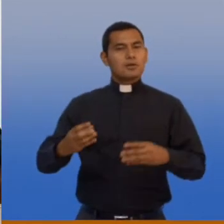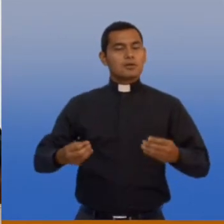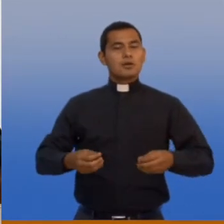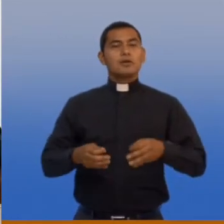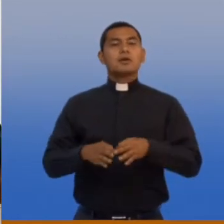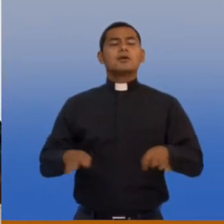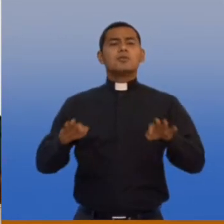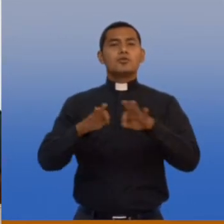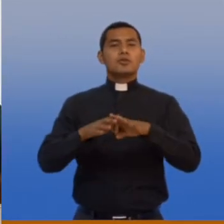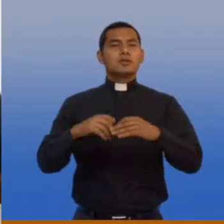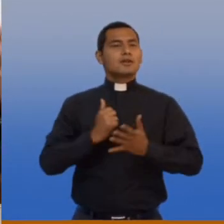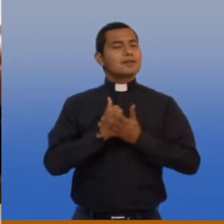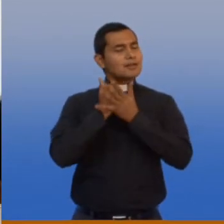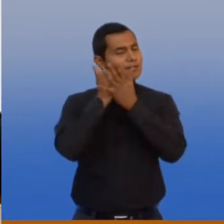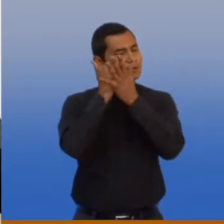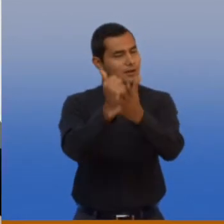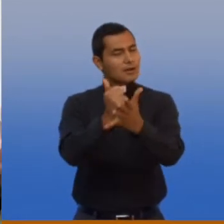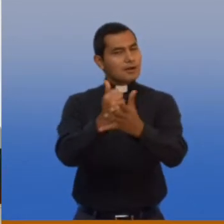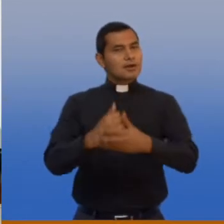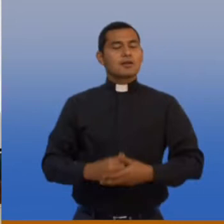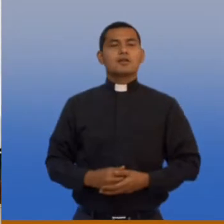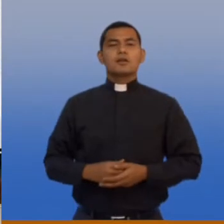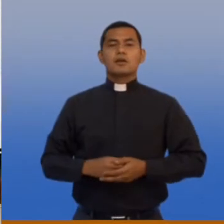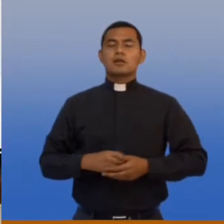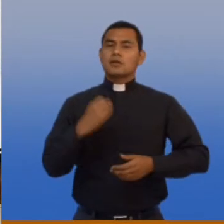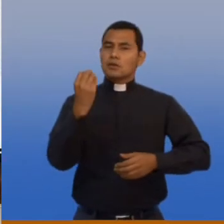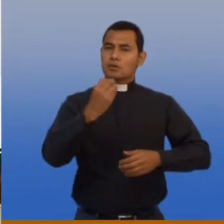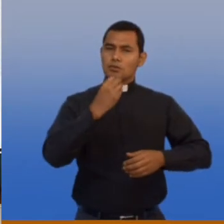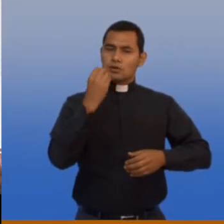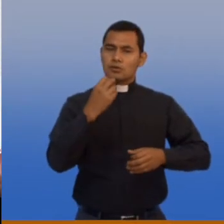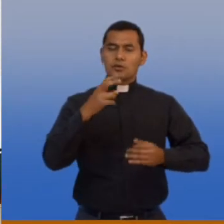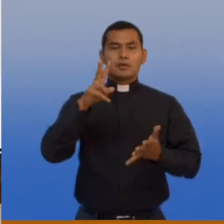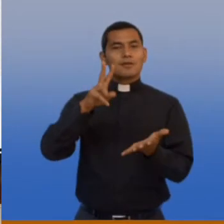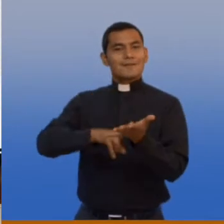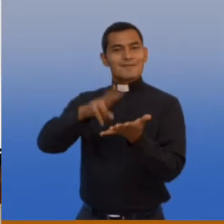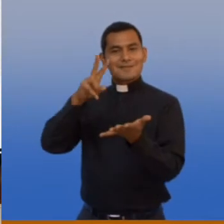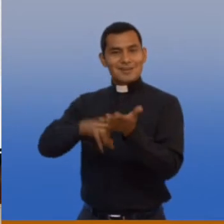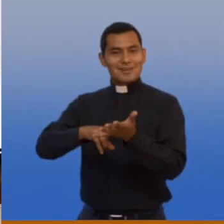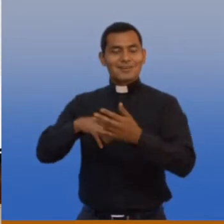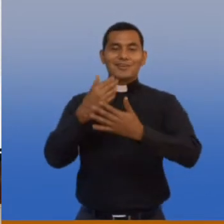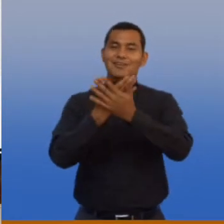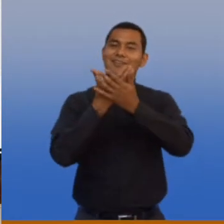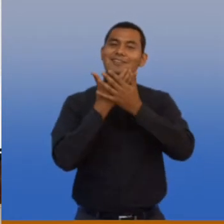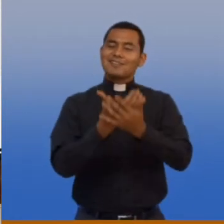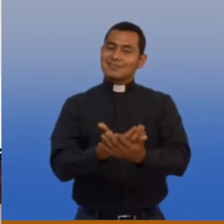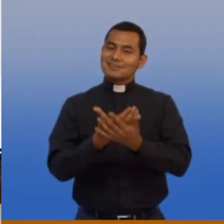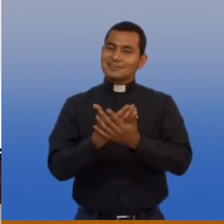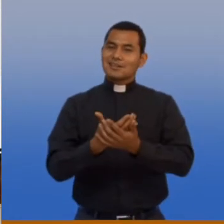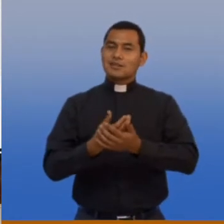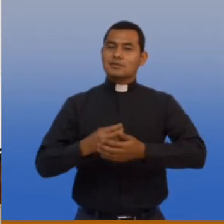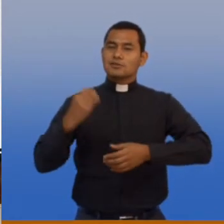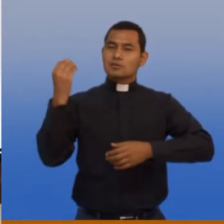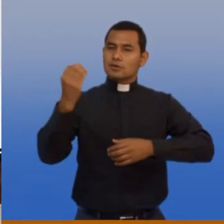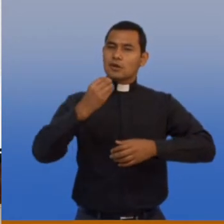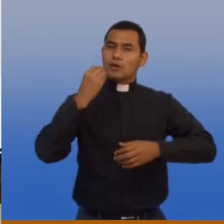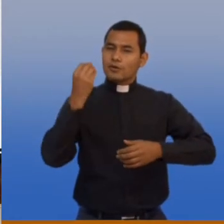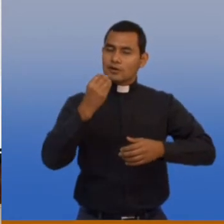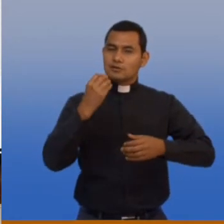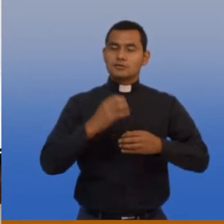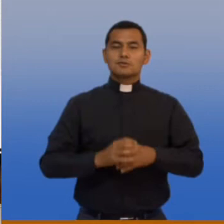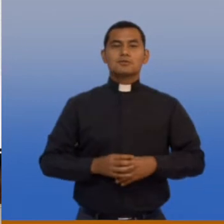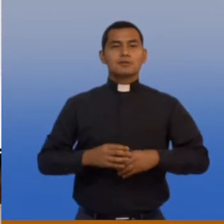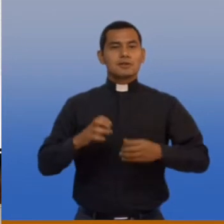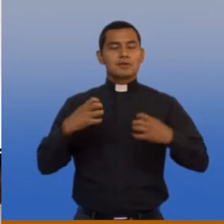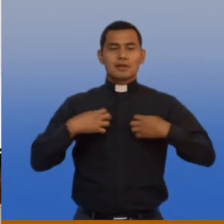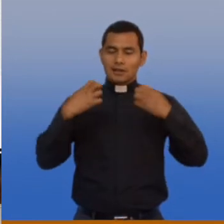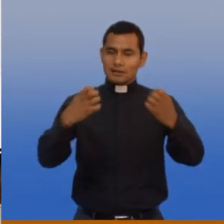nuestra redención y hacer convivir ese valor con el valor también del descanso, de las vacaciones y del compartir